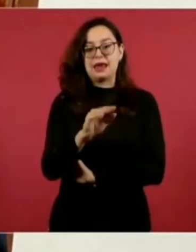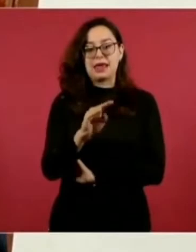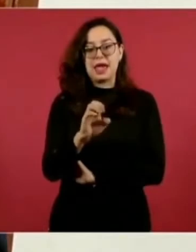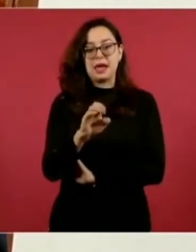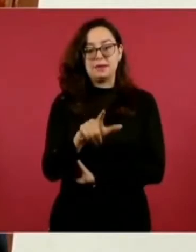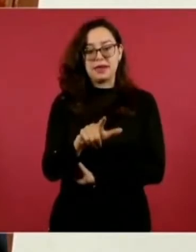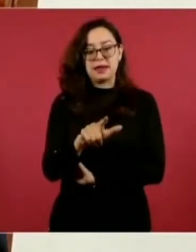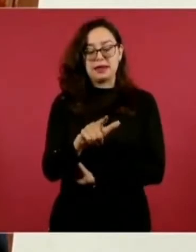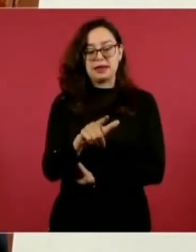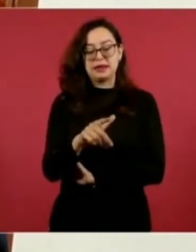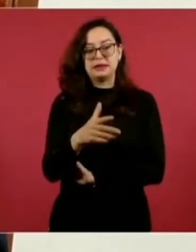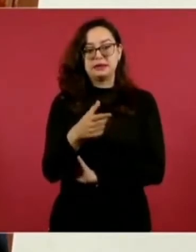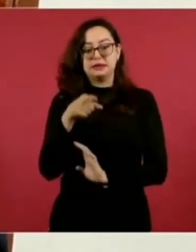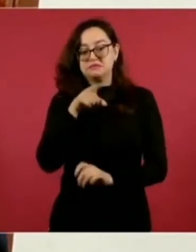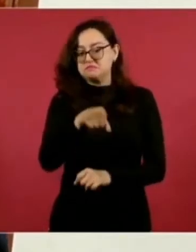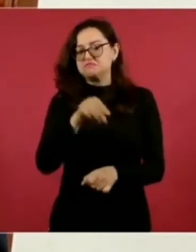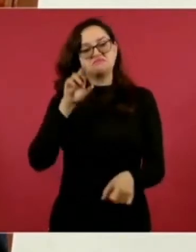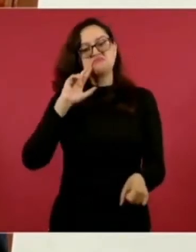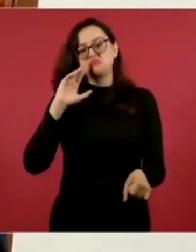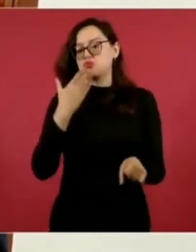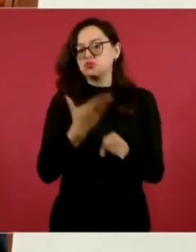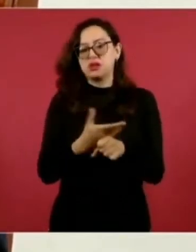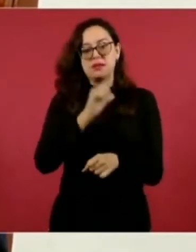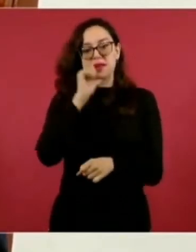muy irresponsable,